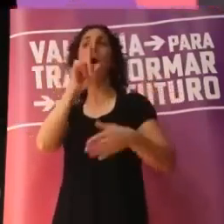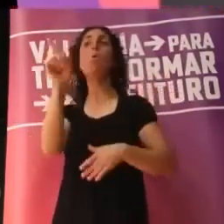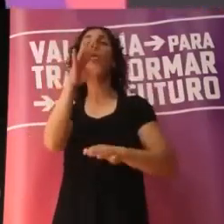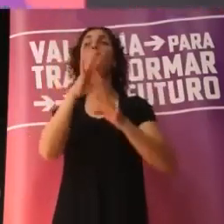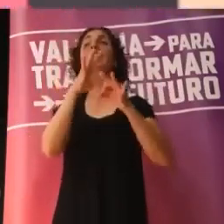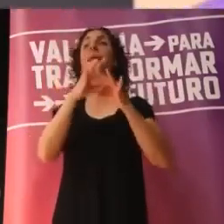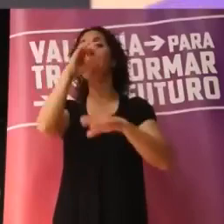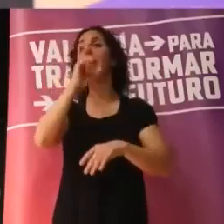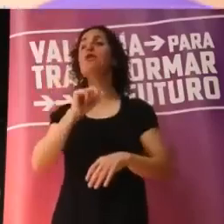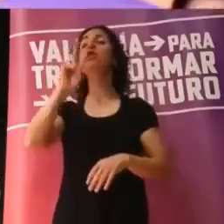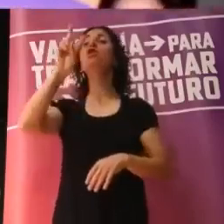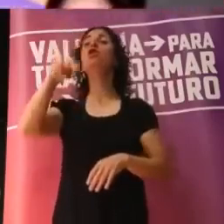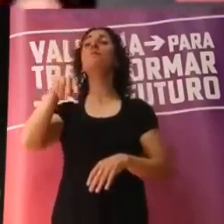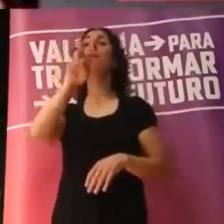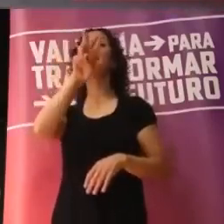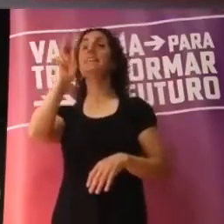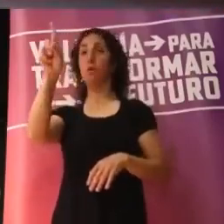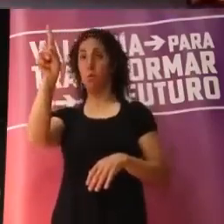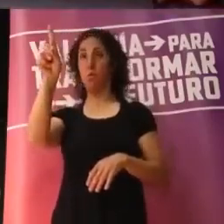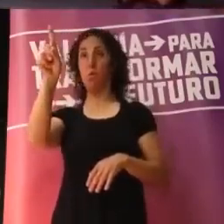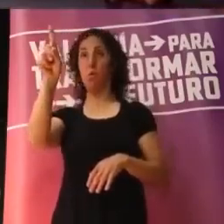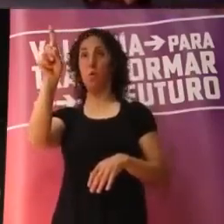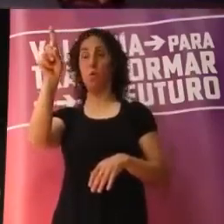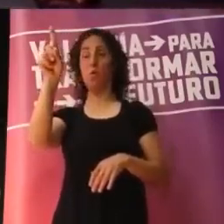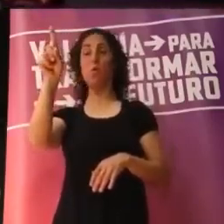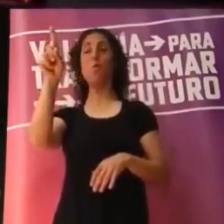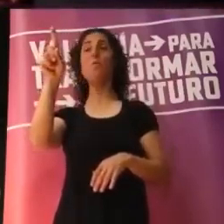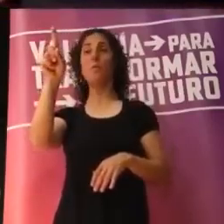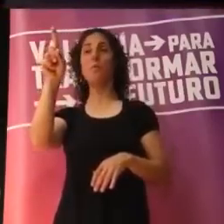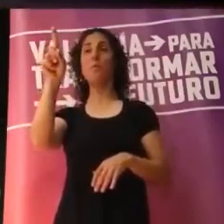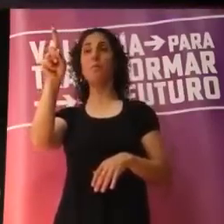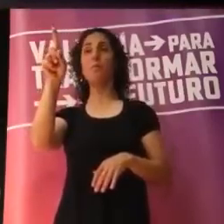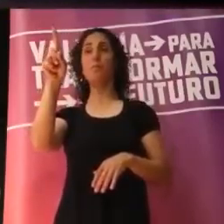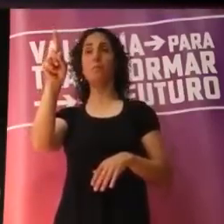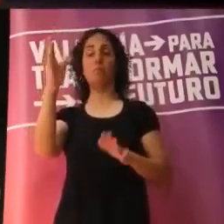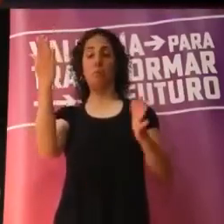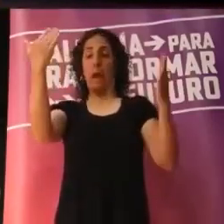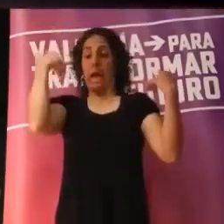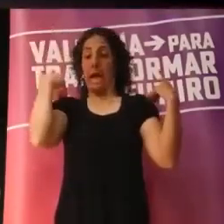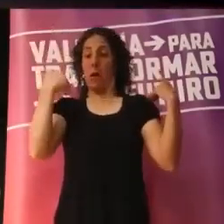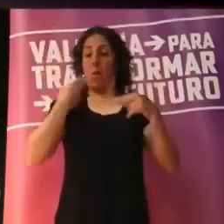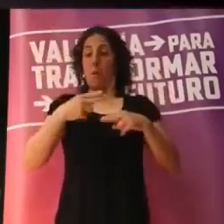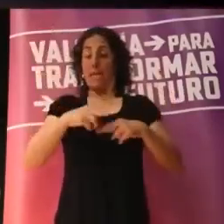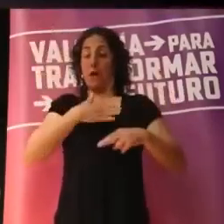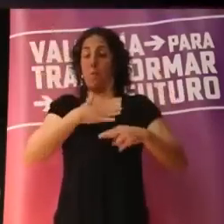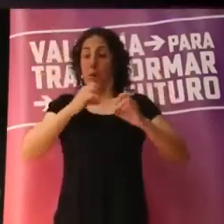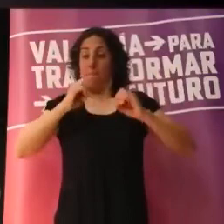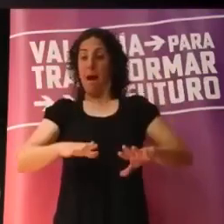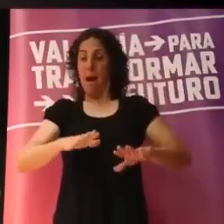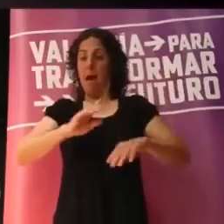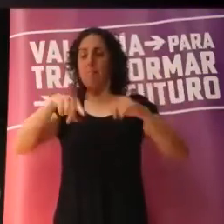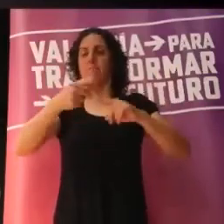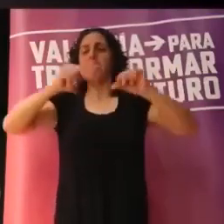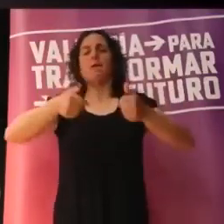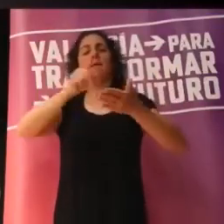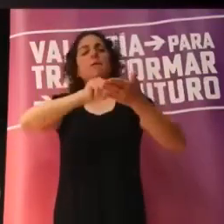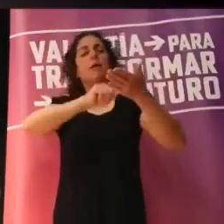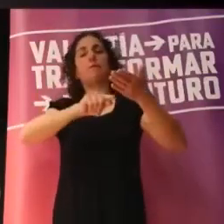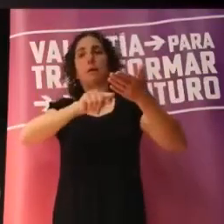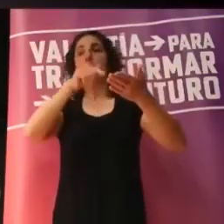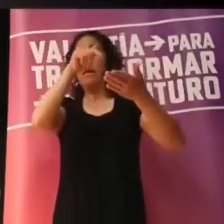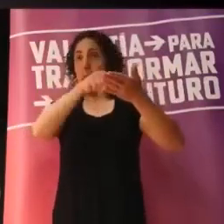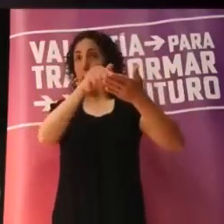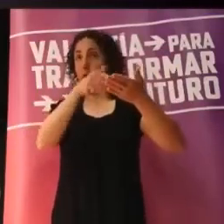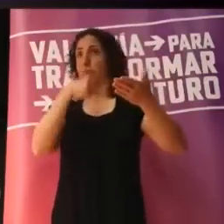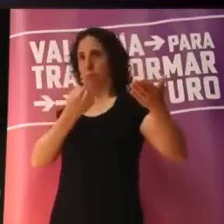del año 2021, después de haber dejado todos mis cargos. Ese día empecé a escribir en